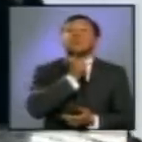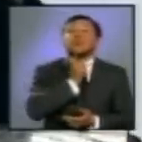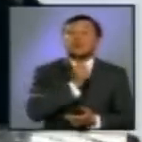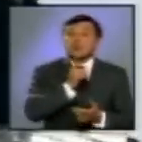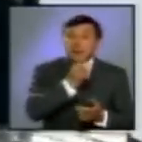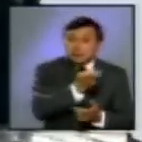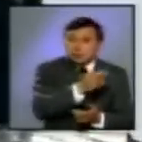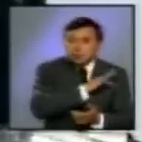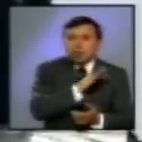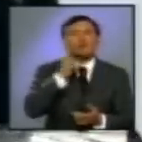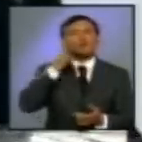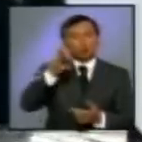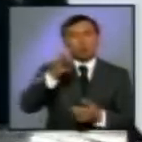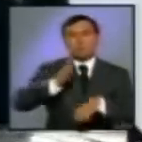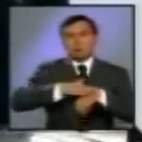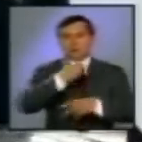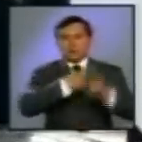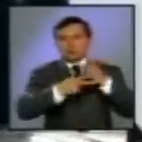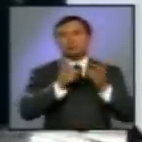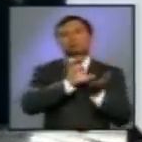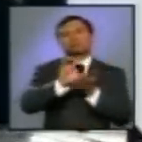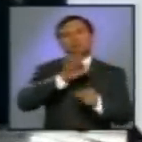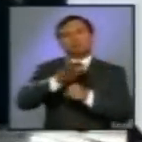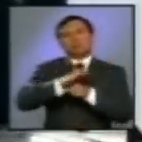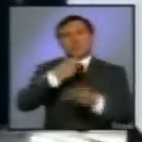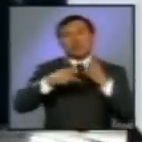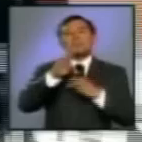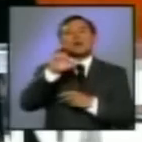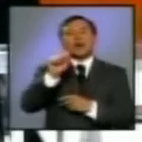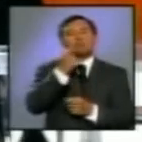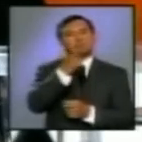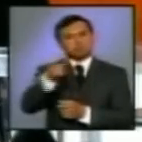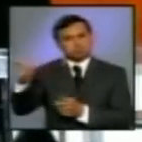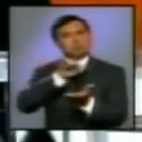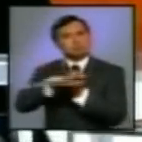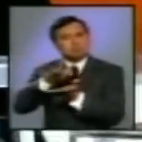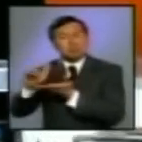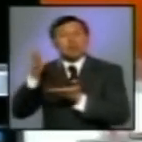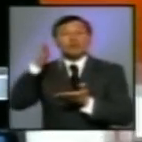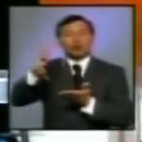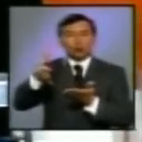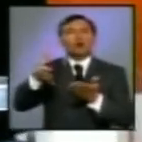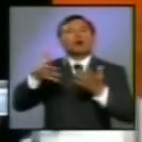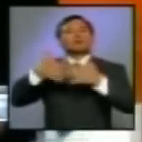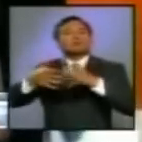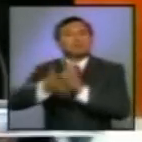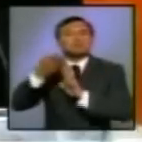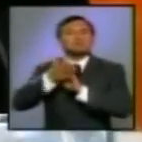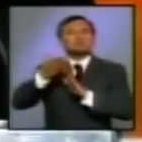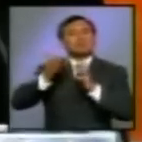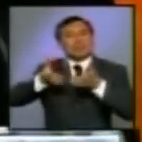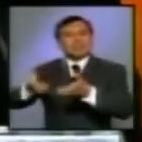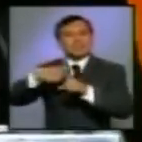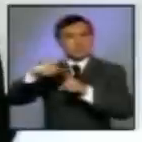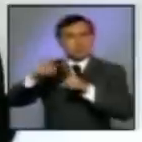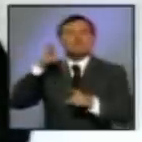más becas. Un Pemex así va a financiar más infraestructura. Muchas gracias. Y cerramos con la contrarréplica de